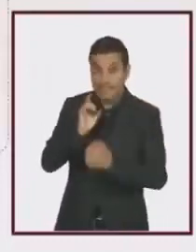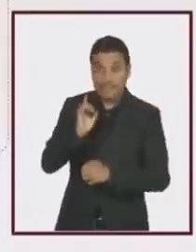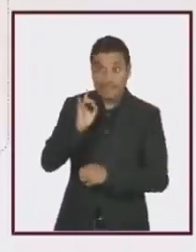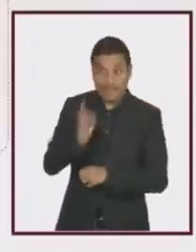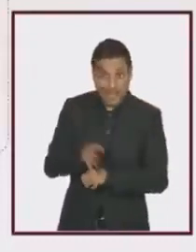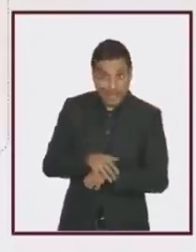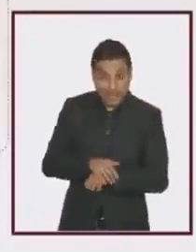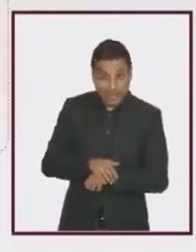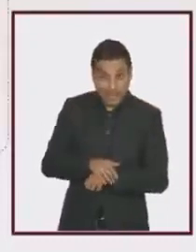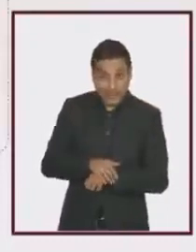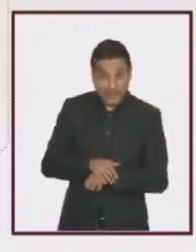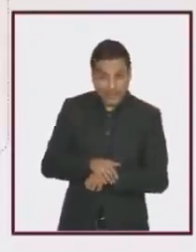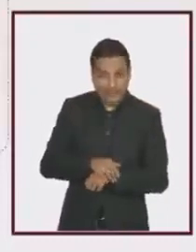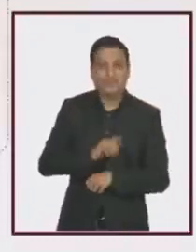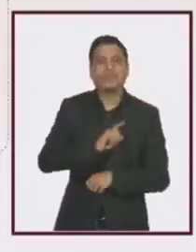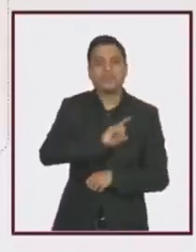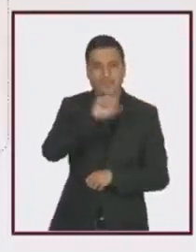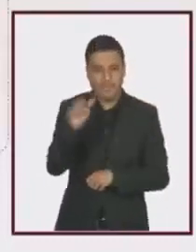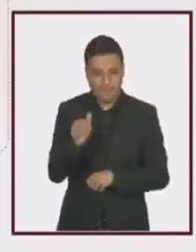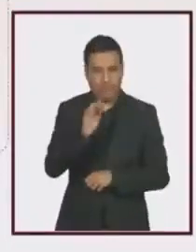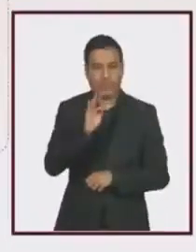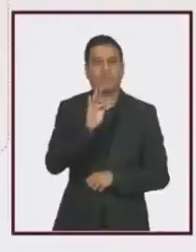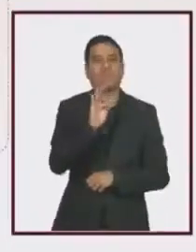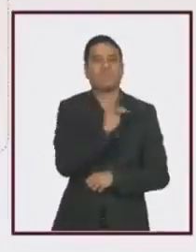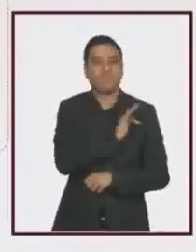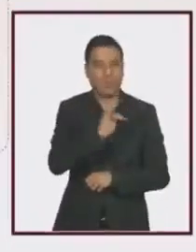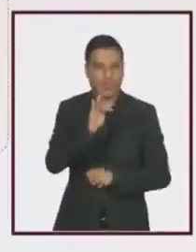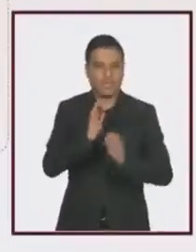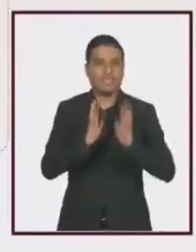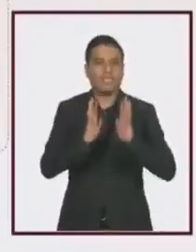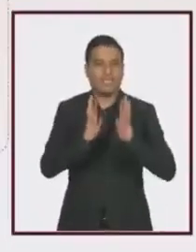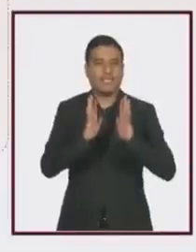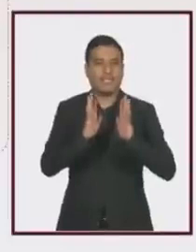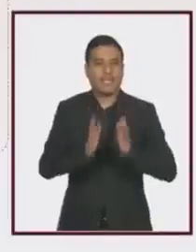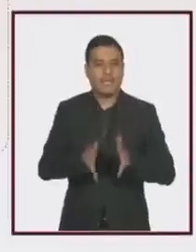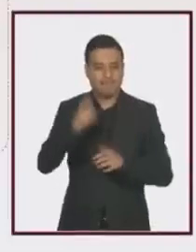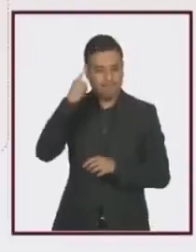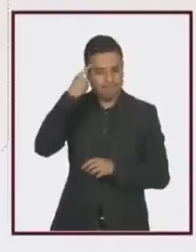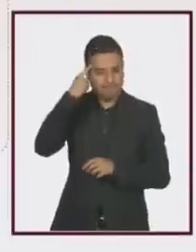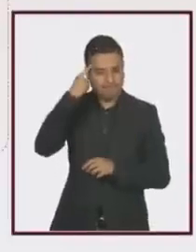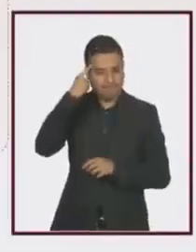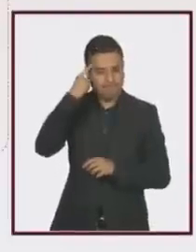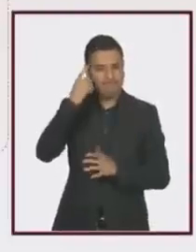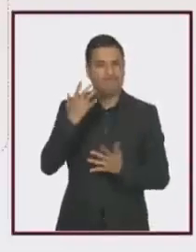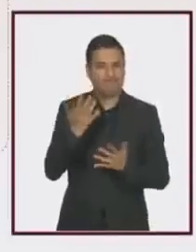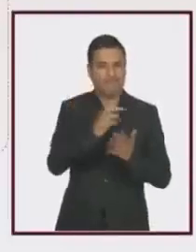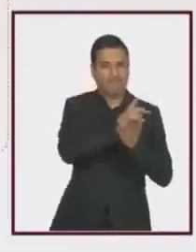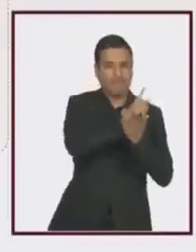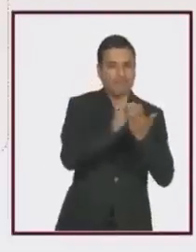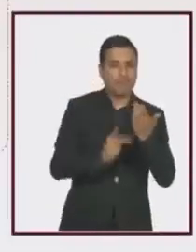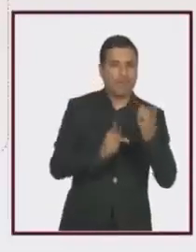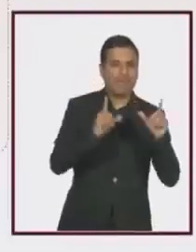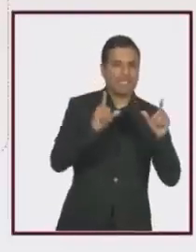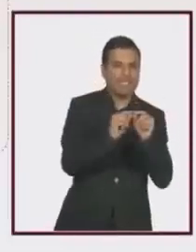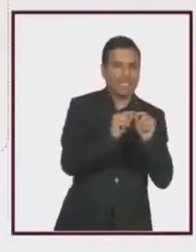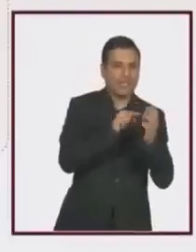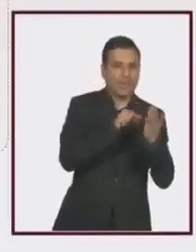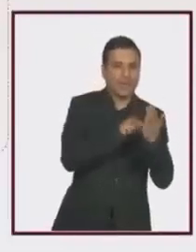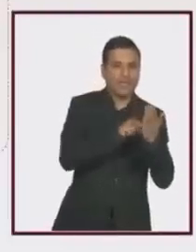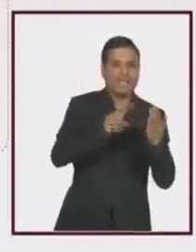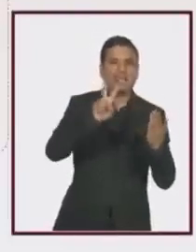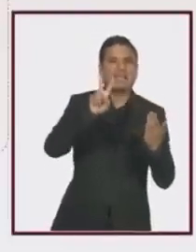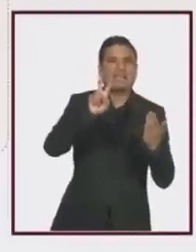ustedes hacer un reconocimiento de qué contenidos del programa sintético se quedan como